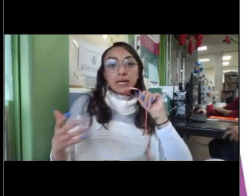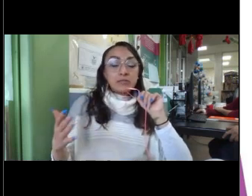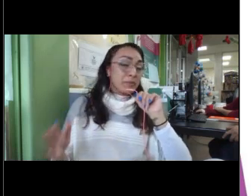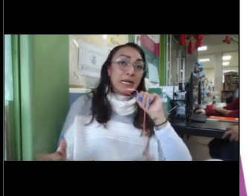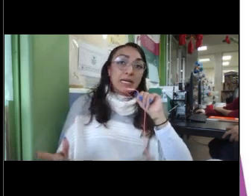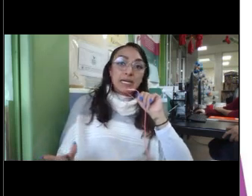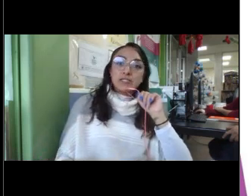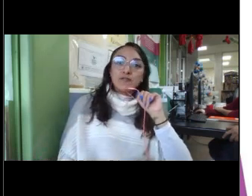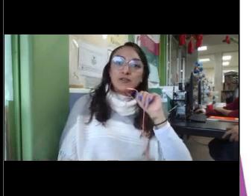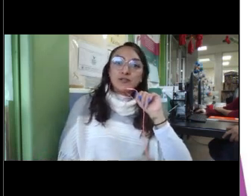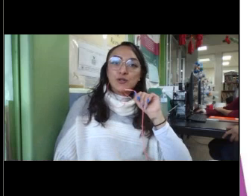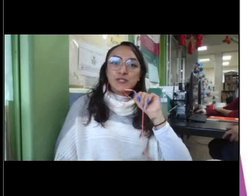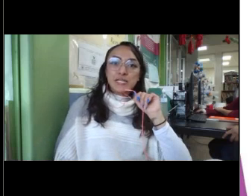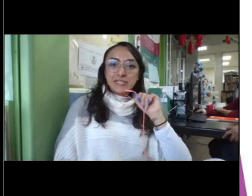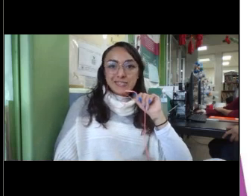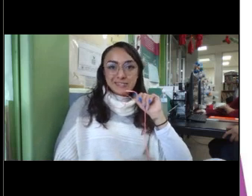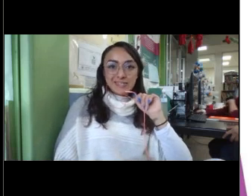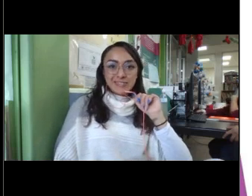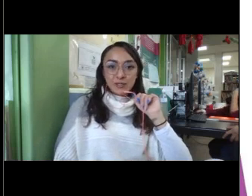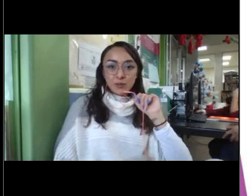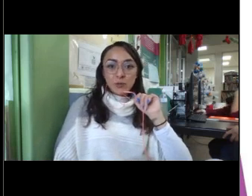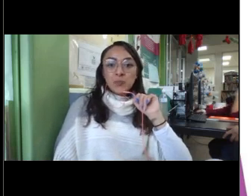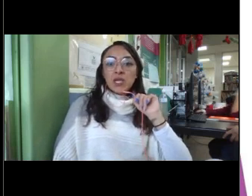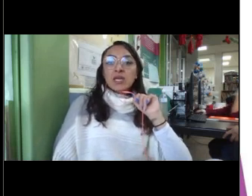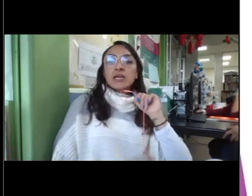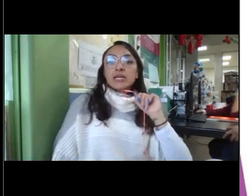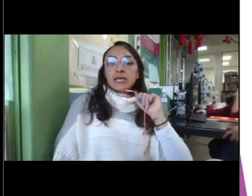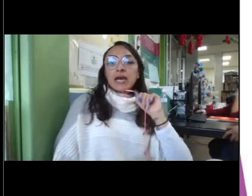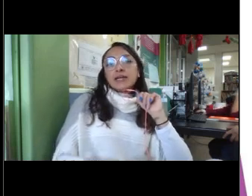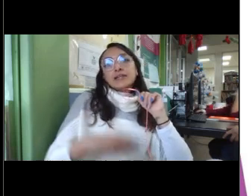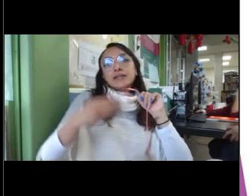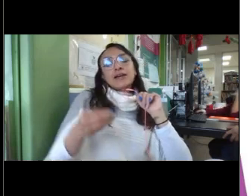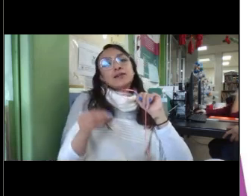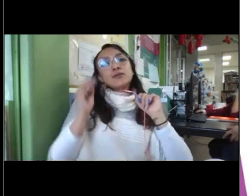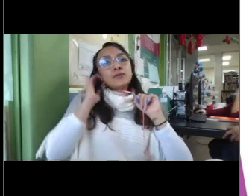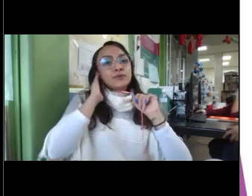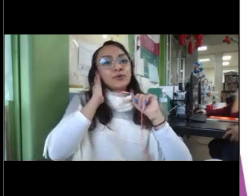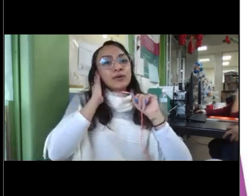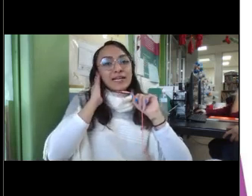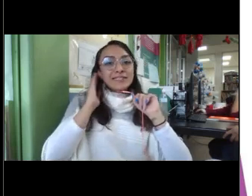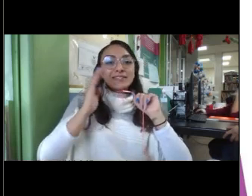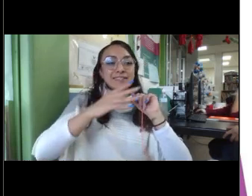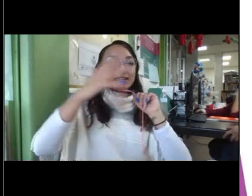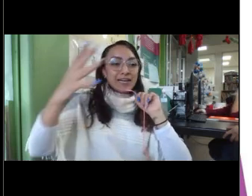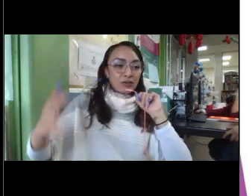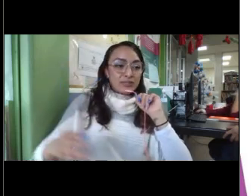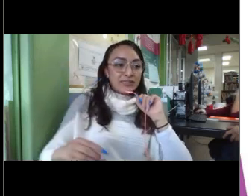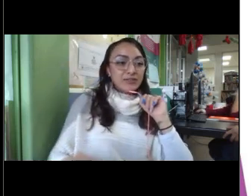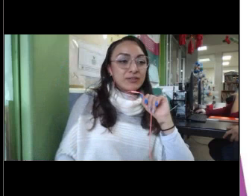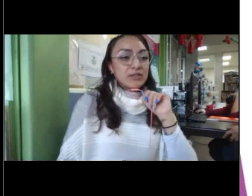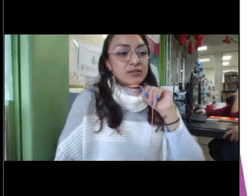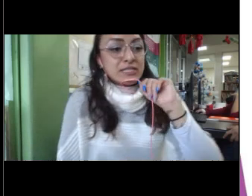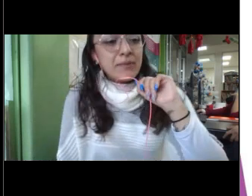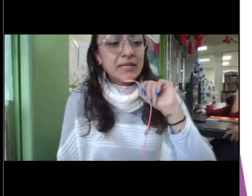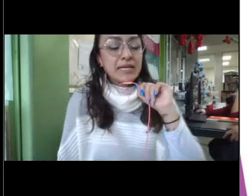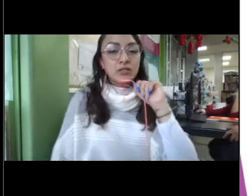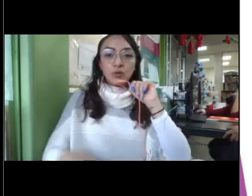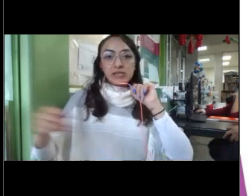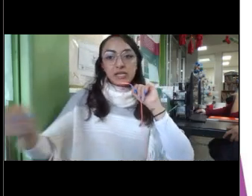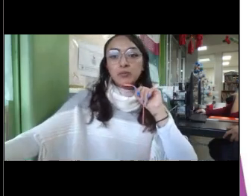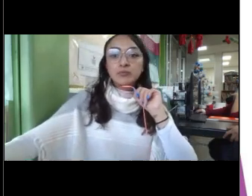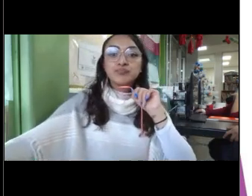las primera generación fueron solo 6 niñas y 6 niños y ahí tenían un carácter de internado en donde ellos